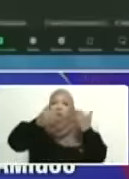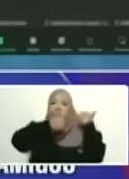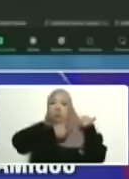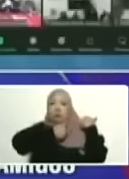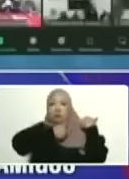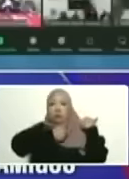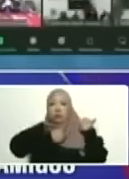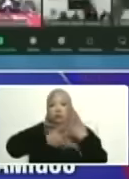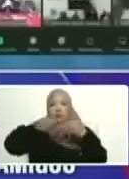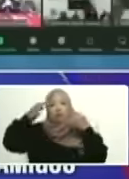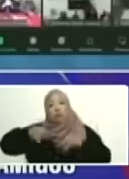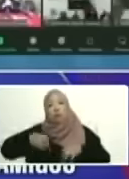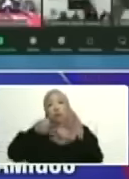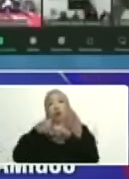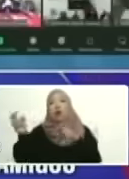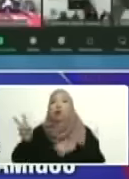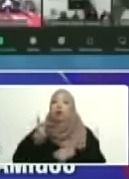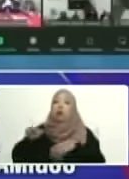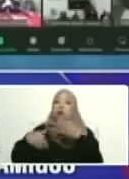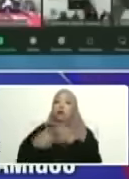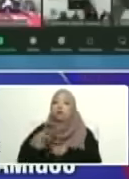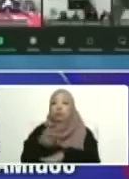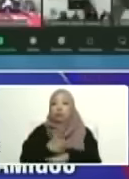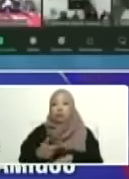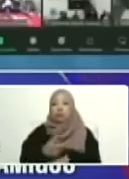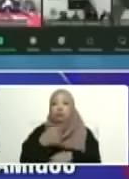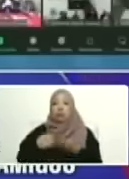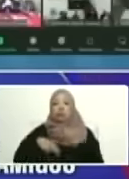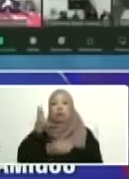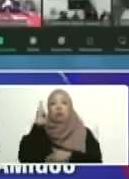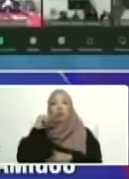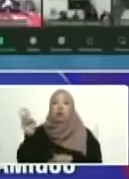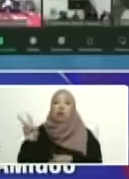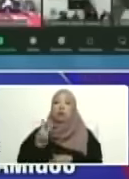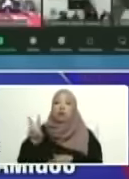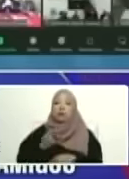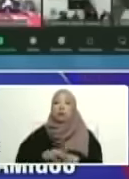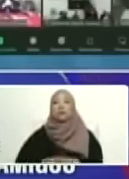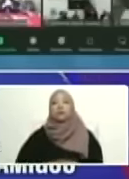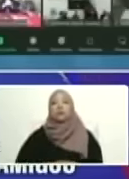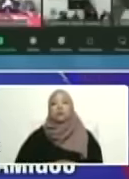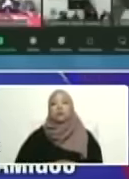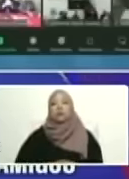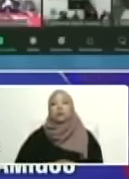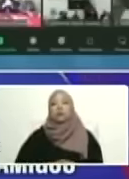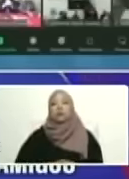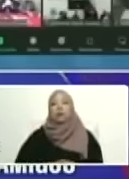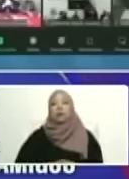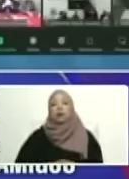representantes oficiales de Venezuela, que es el gobierno de la República Bolivariana de Venezuela.